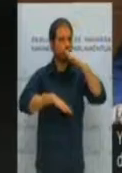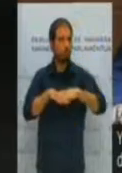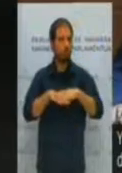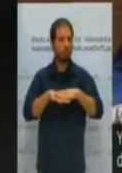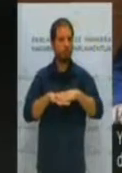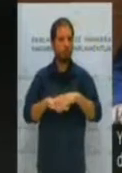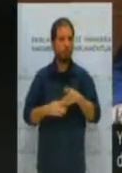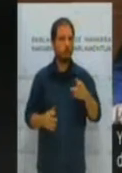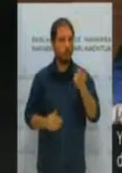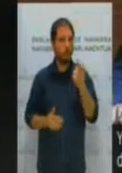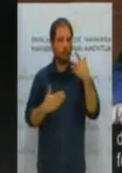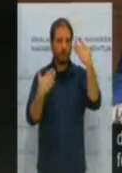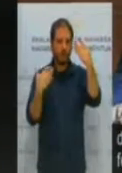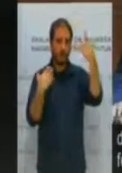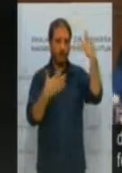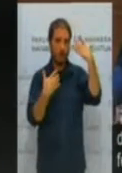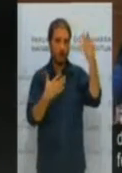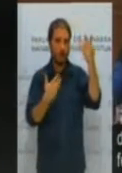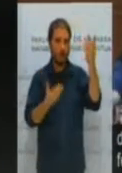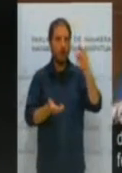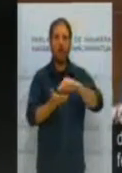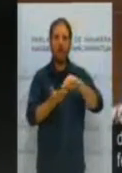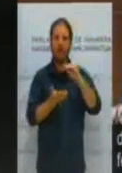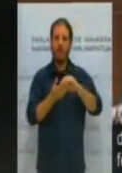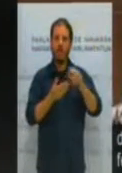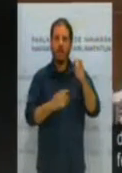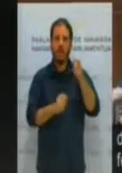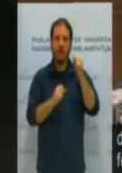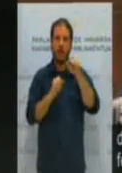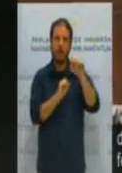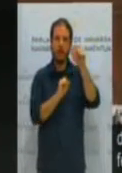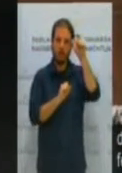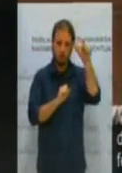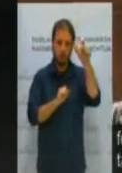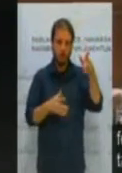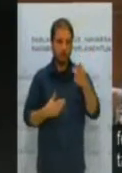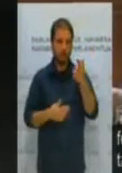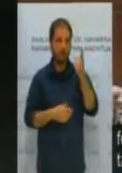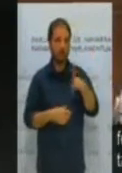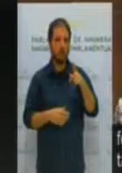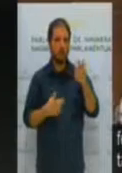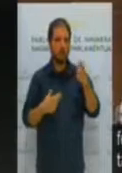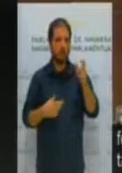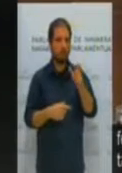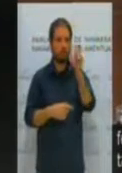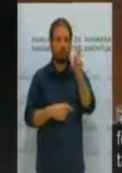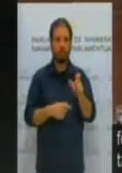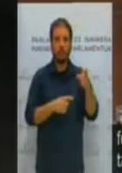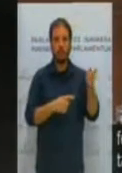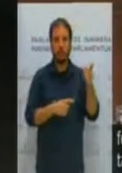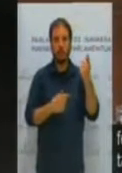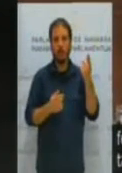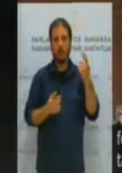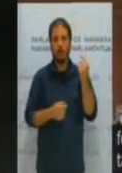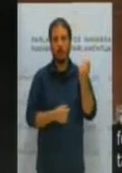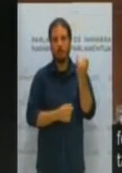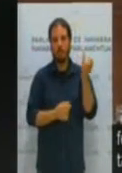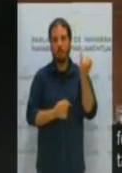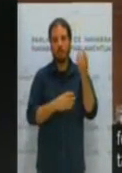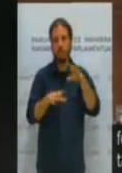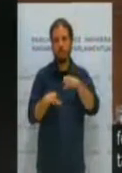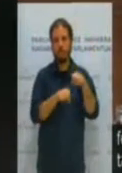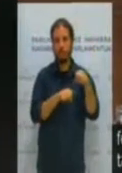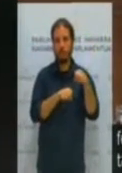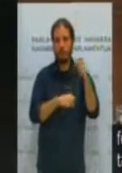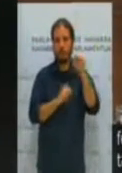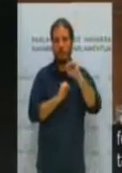que felicitar a toda la oficina, a todo el personal, nuevamente, también a su titular, el que lo es titular desde el año 2007, que lo es